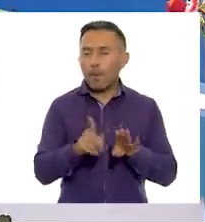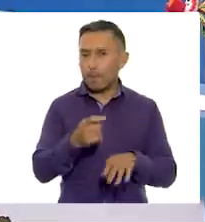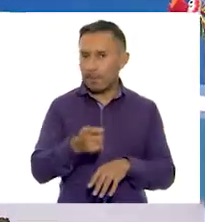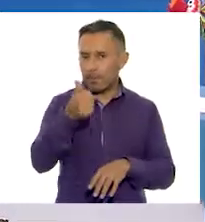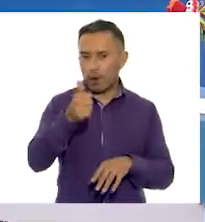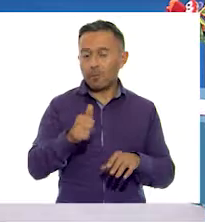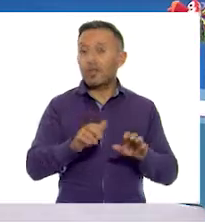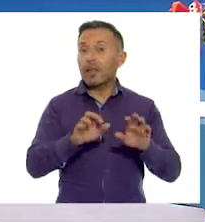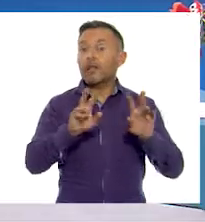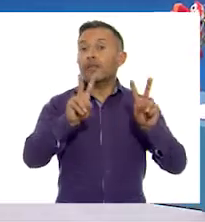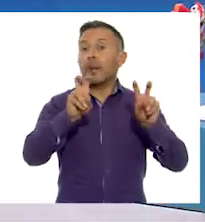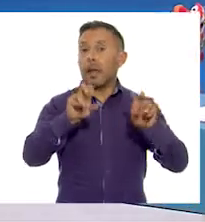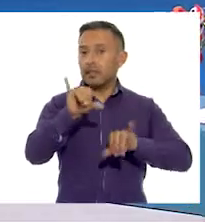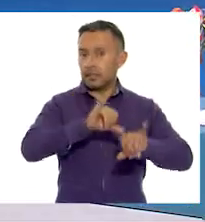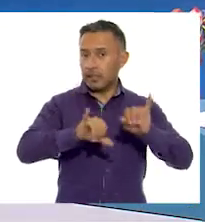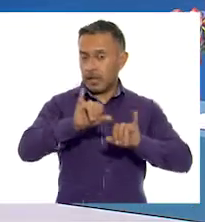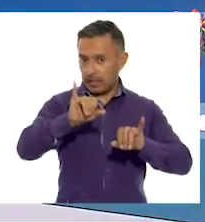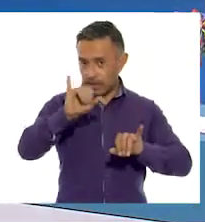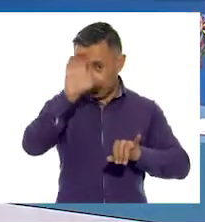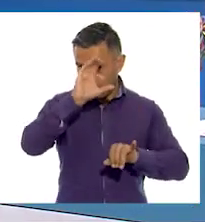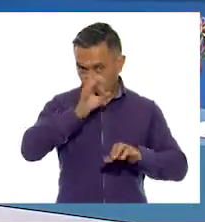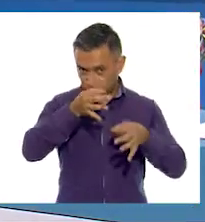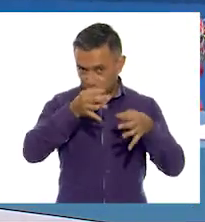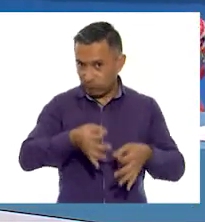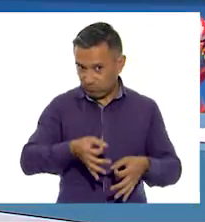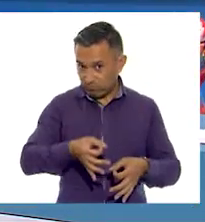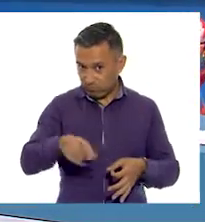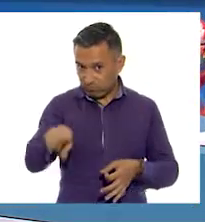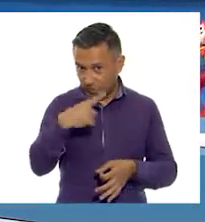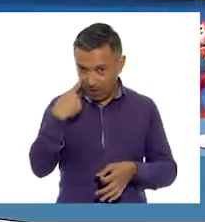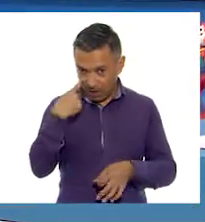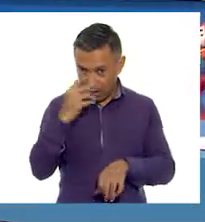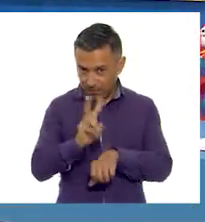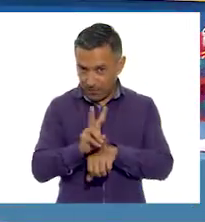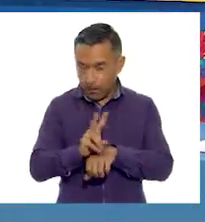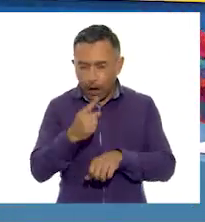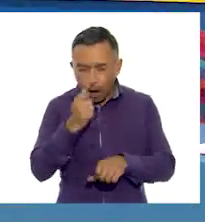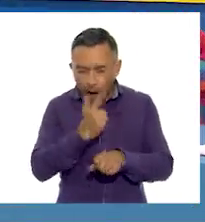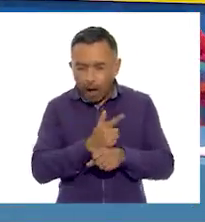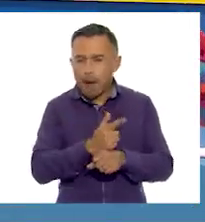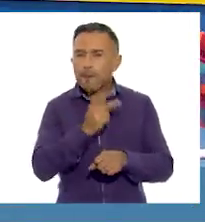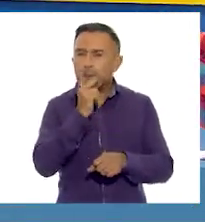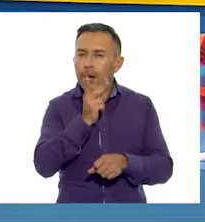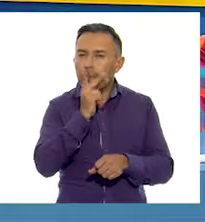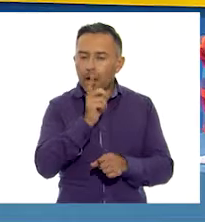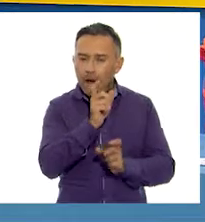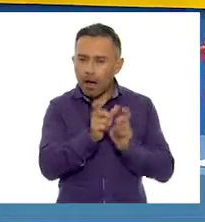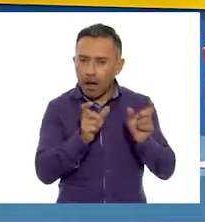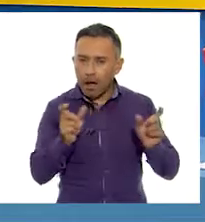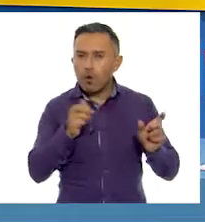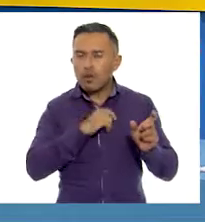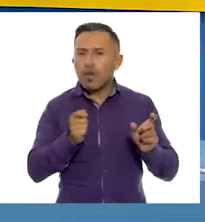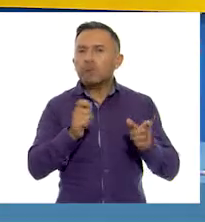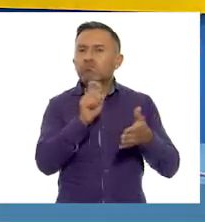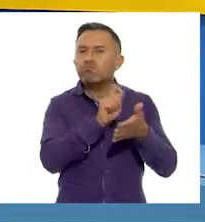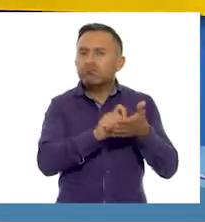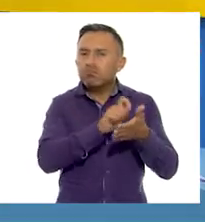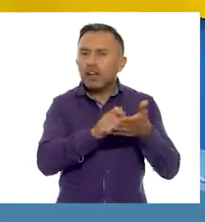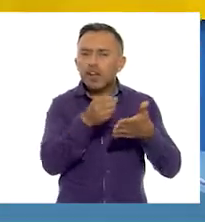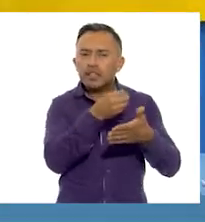Observen en casa. Mucha atención con el tipo de palabras que utilizan y cómo se construye el discurso.